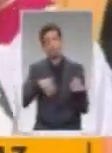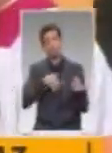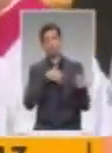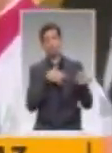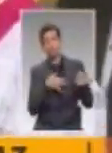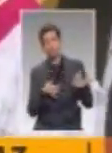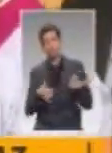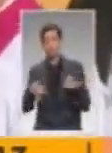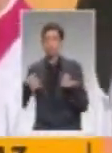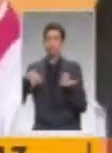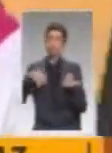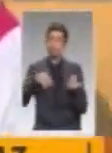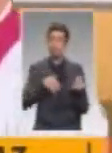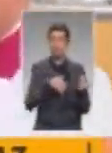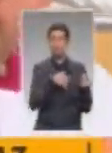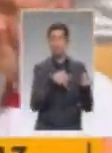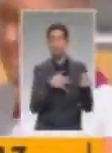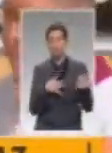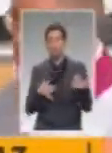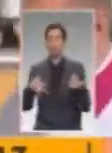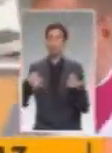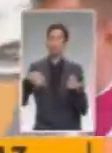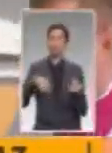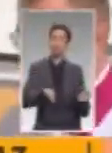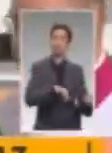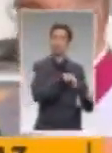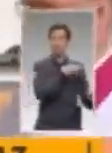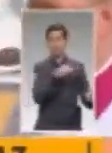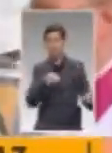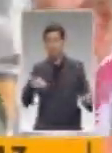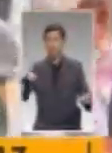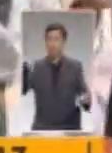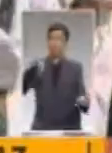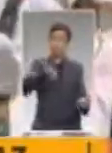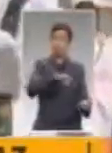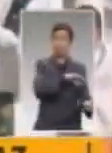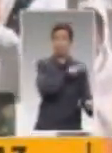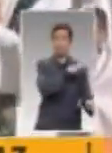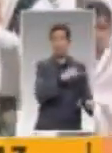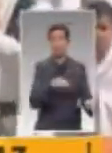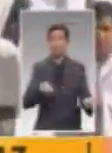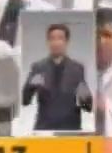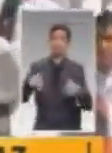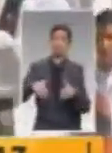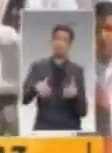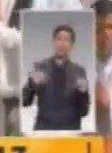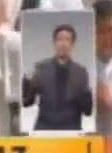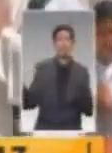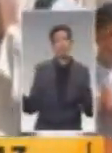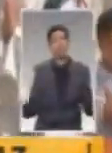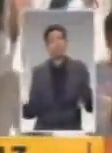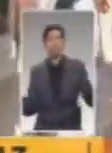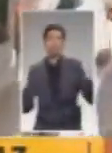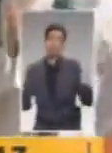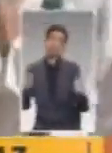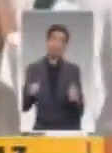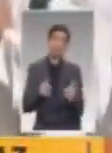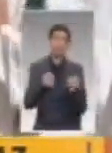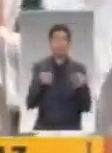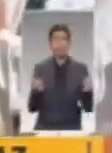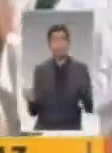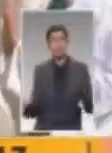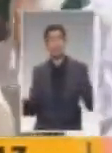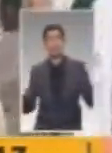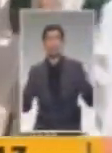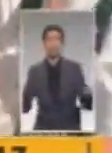ingreso, como se llama en la liturgia, que siempre está acompañada por el canto y por este ingreso festivo, ¿no? Y